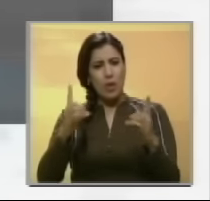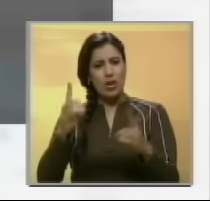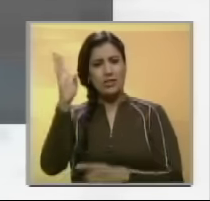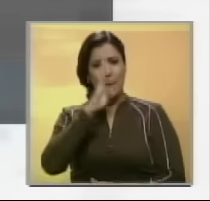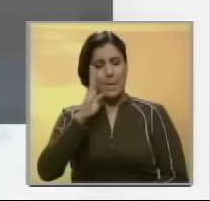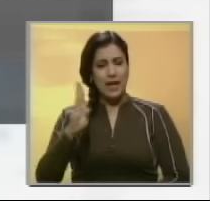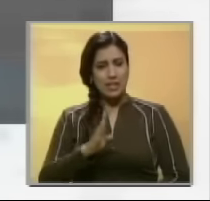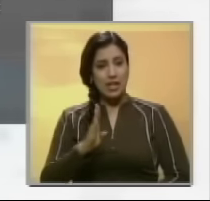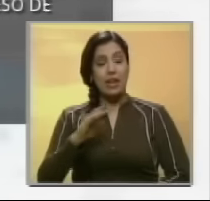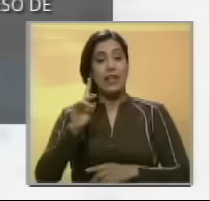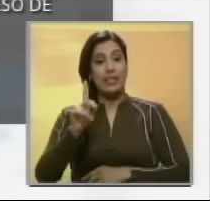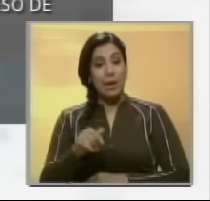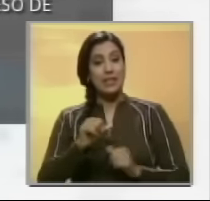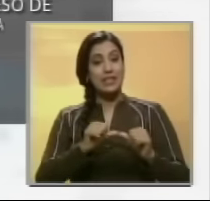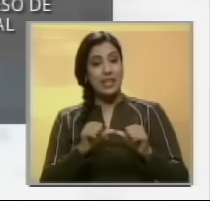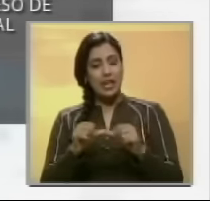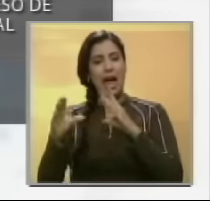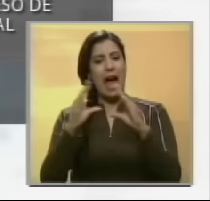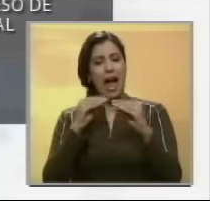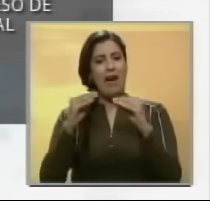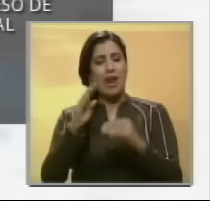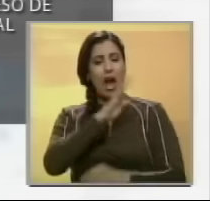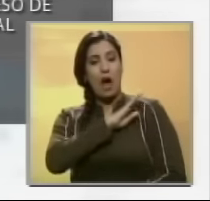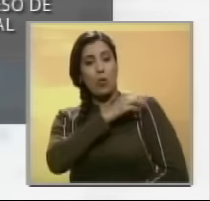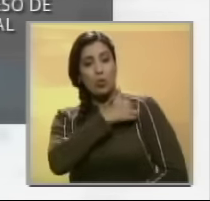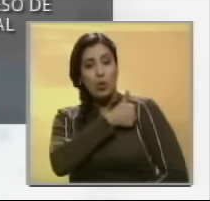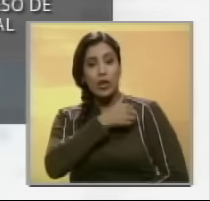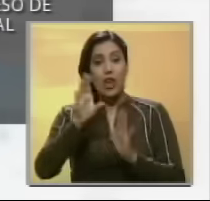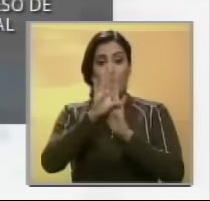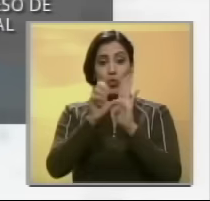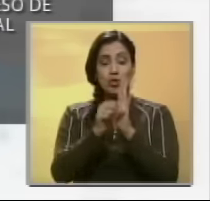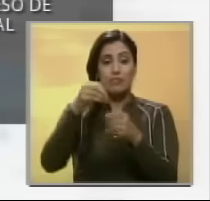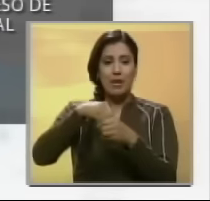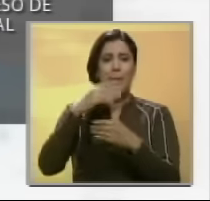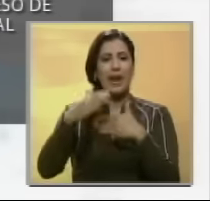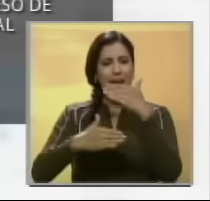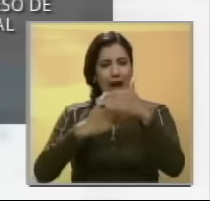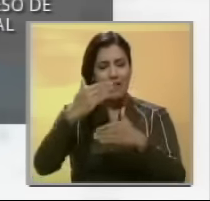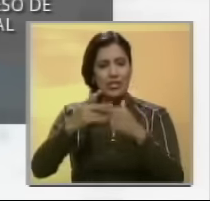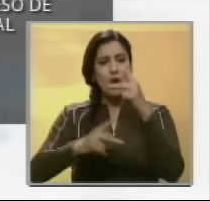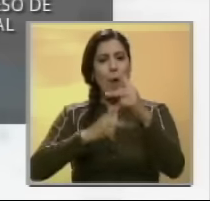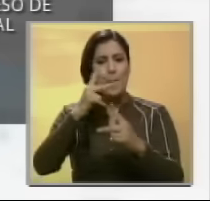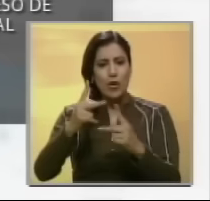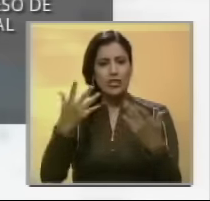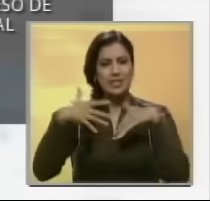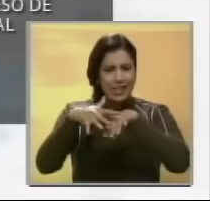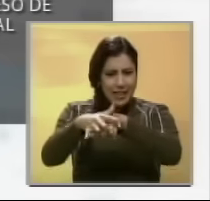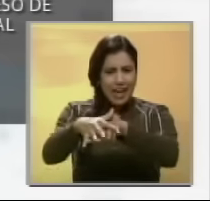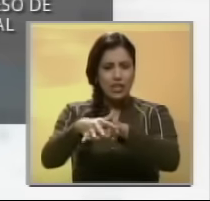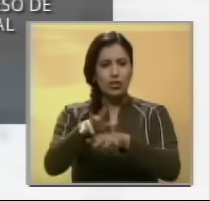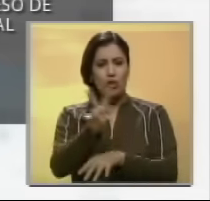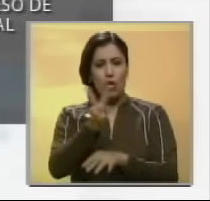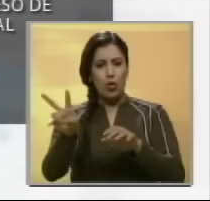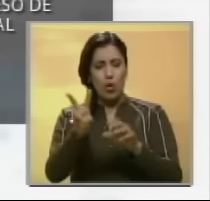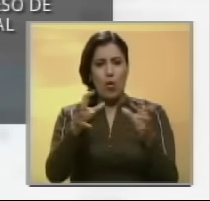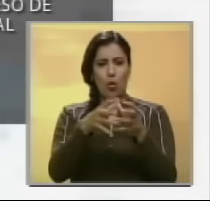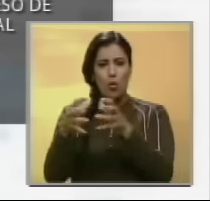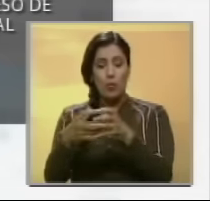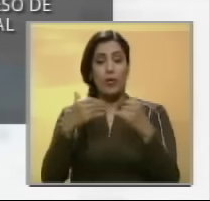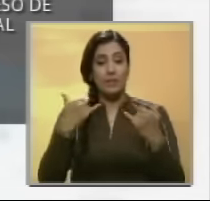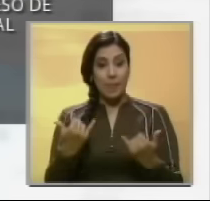Brasil precisó Que continuará dialogando con con las autoridades constituidas para seguir avanzando con el proceso de integración bilateral entre